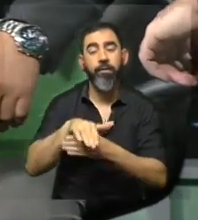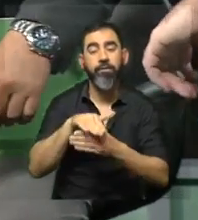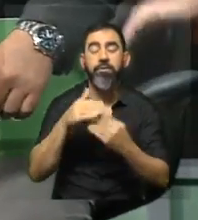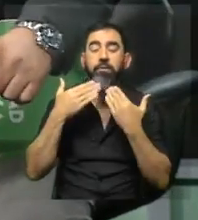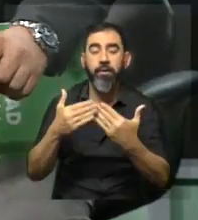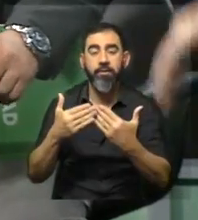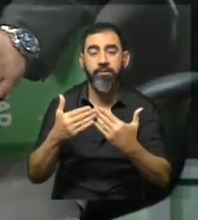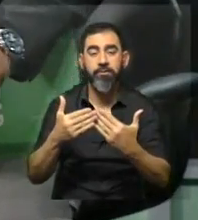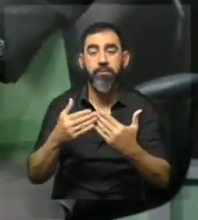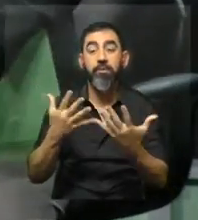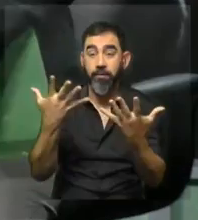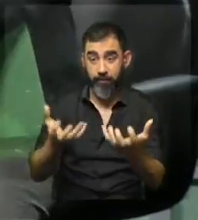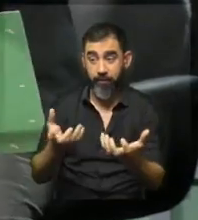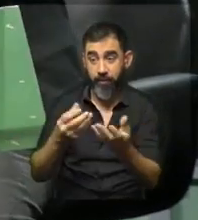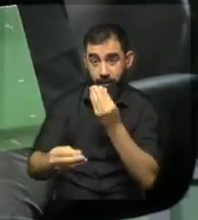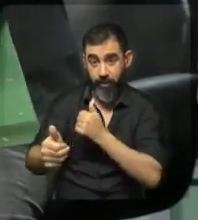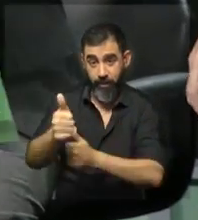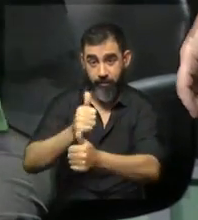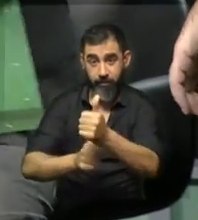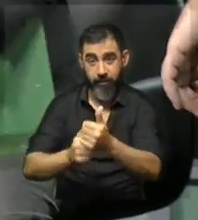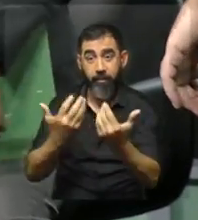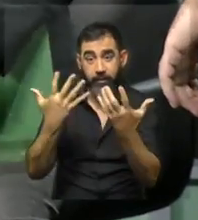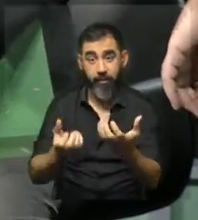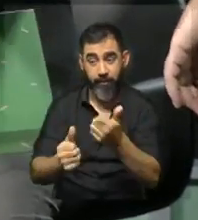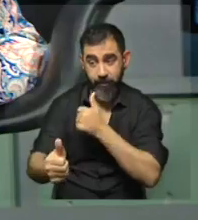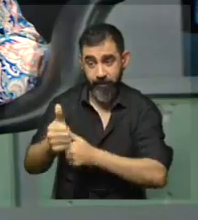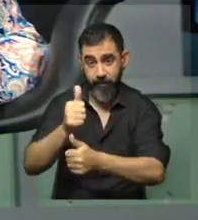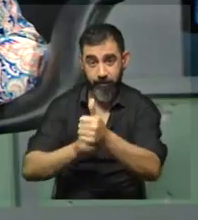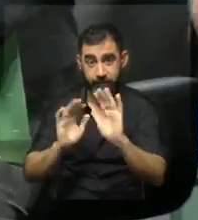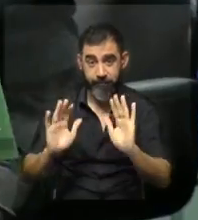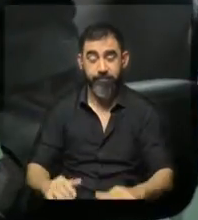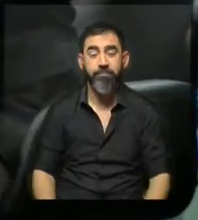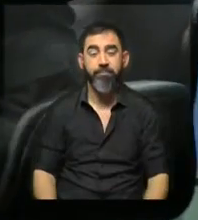mucho. ¿Quién está usted? Por ser el buque insignia que no marca ninguna.